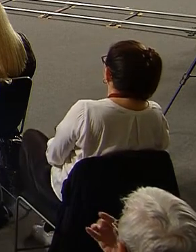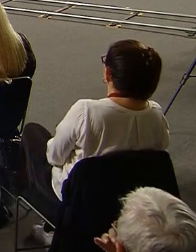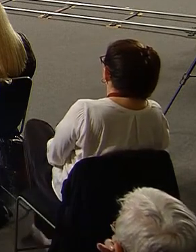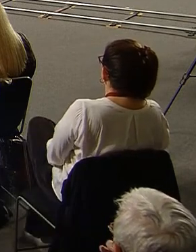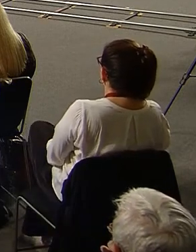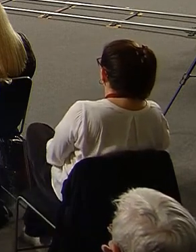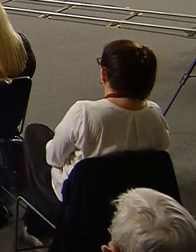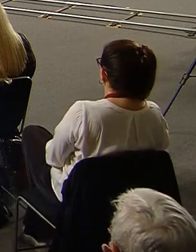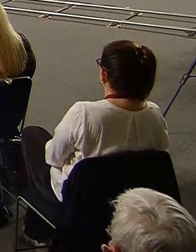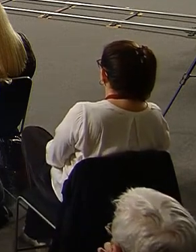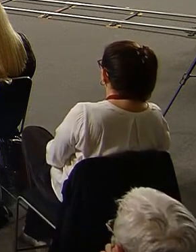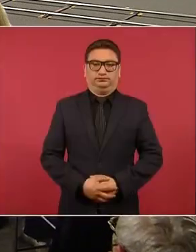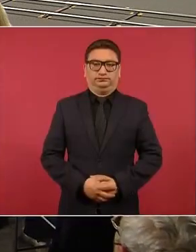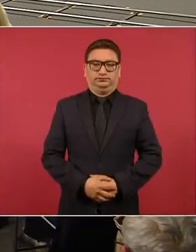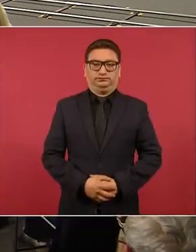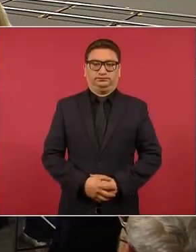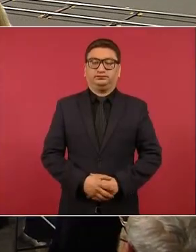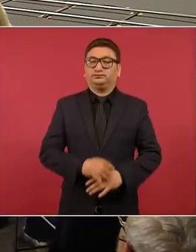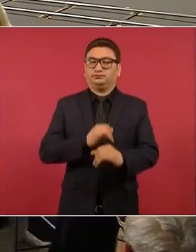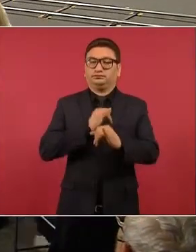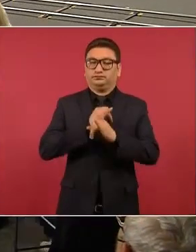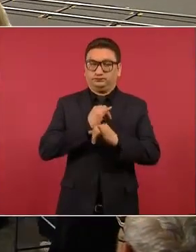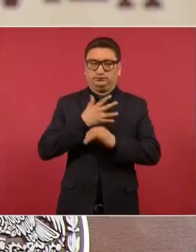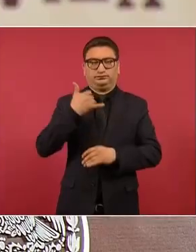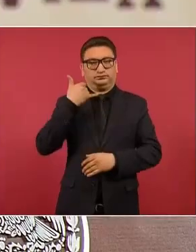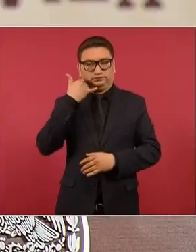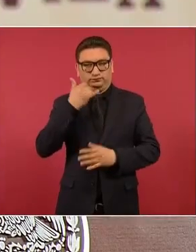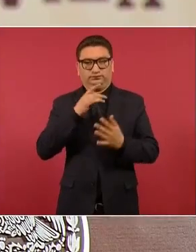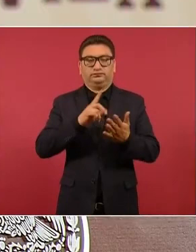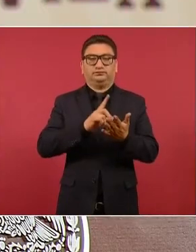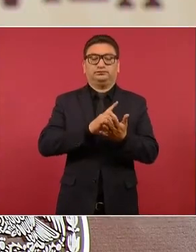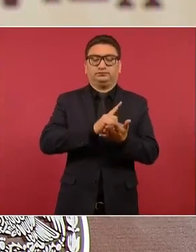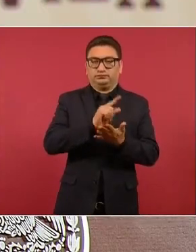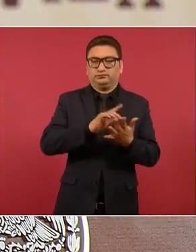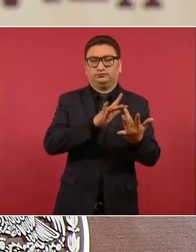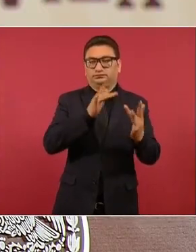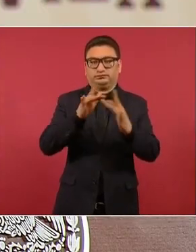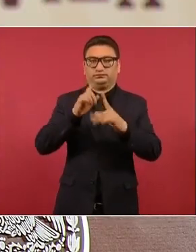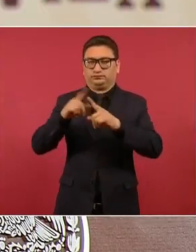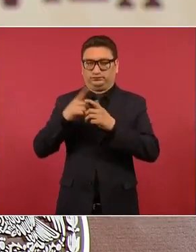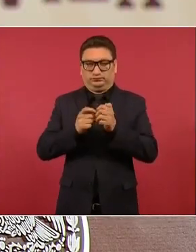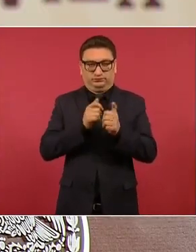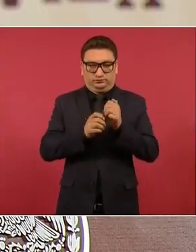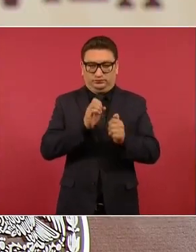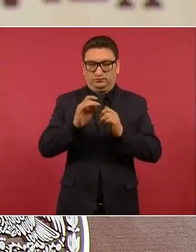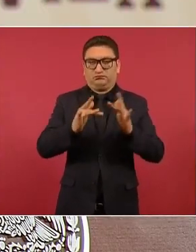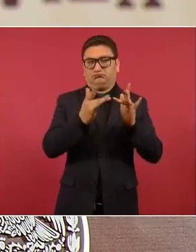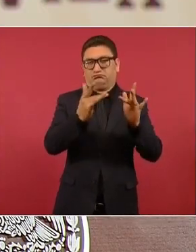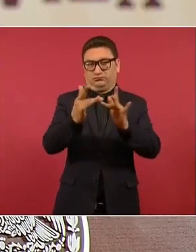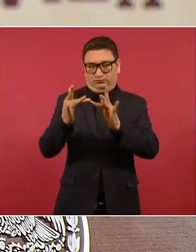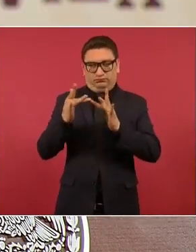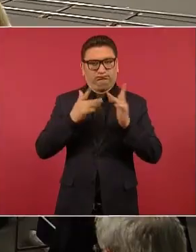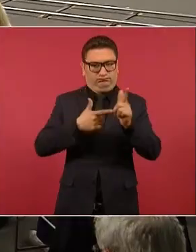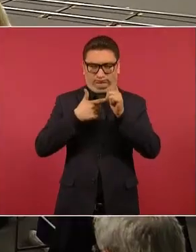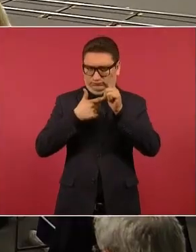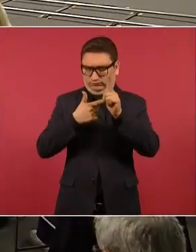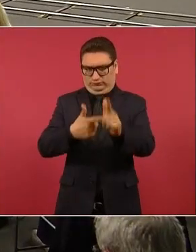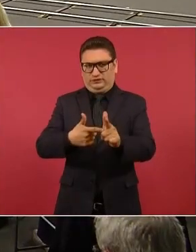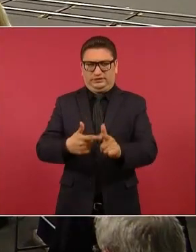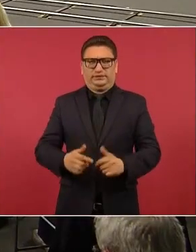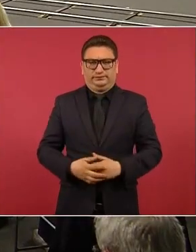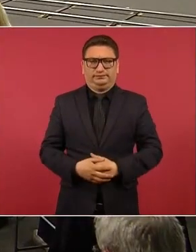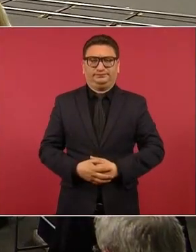internet, llamadas, redes sociales y obviamente mensajes de texto. Entonces, la conectividad sigue